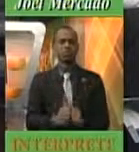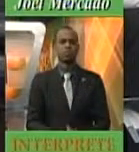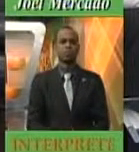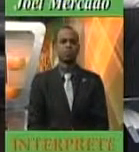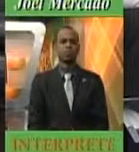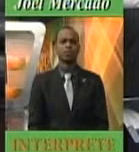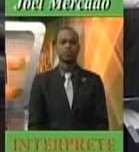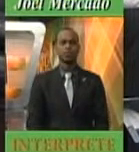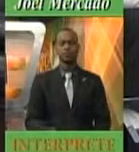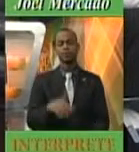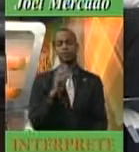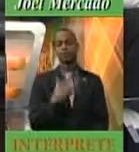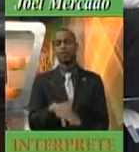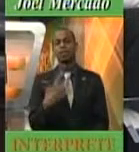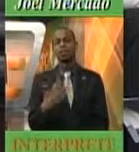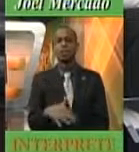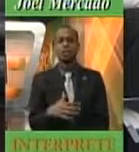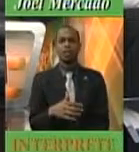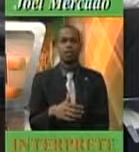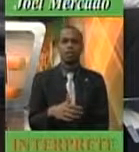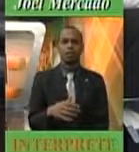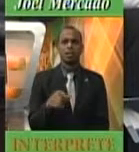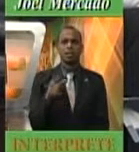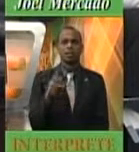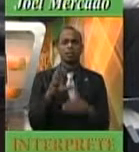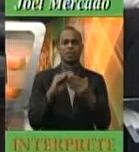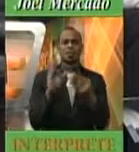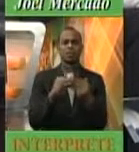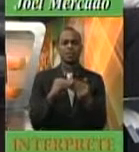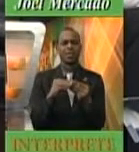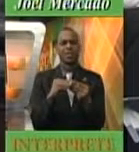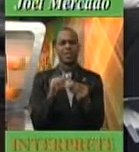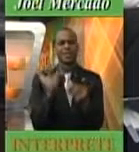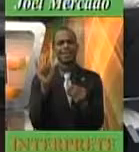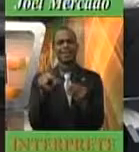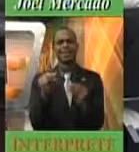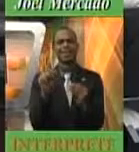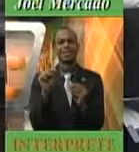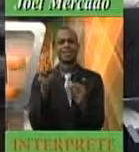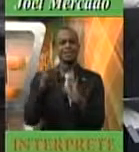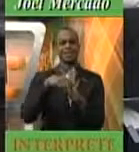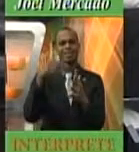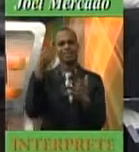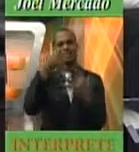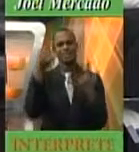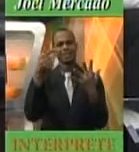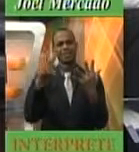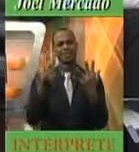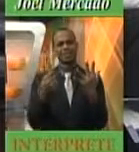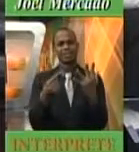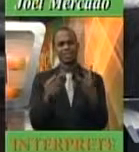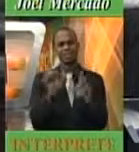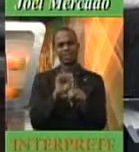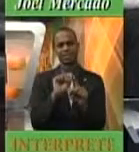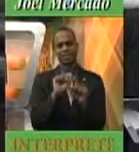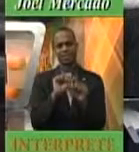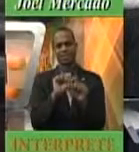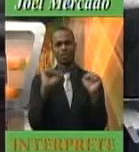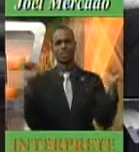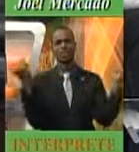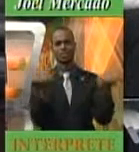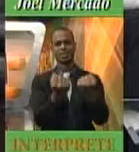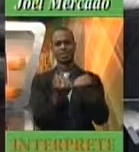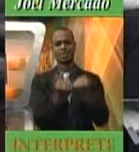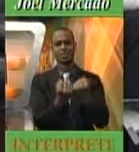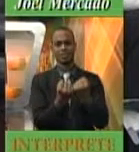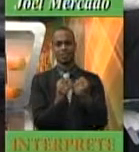Wow, fíjate que tú tocas un tema fondo, estructural, así de lo que es la sociedad. O sea, cómo